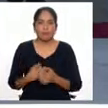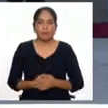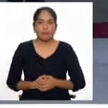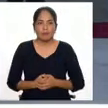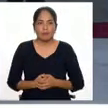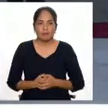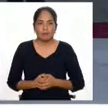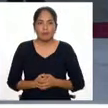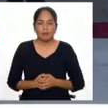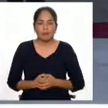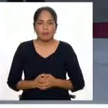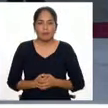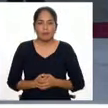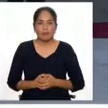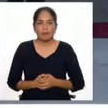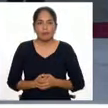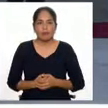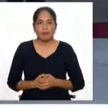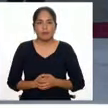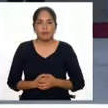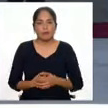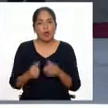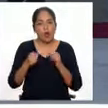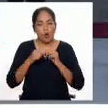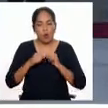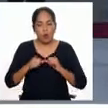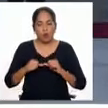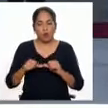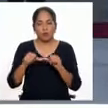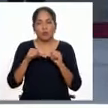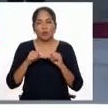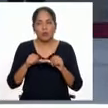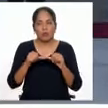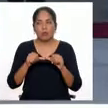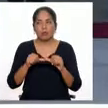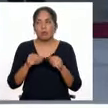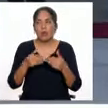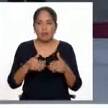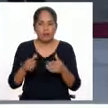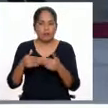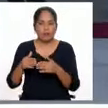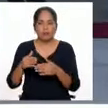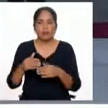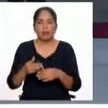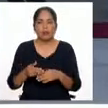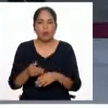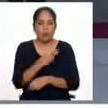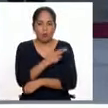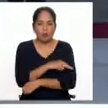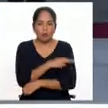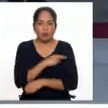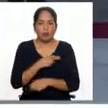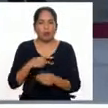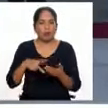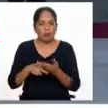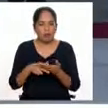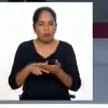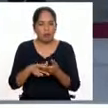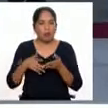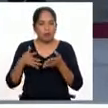Vamos a continuar con la política de destrabe de los hospitales.